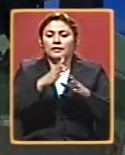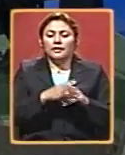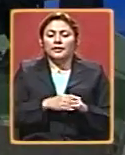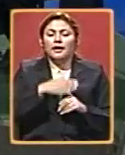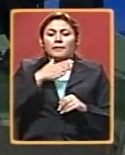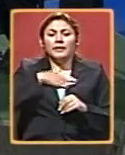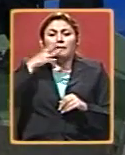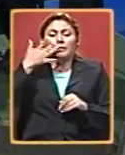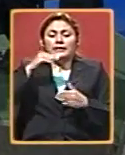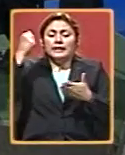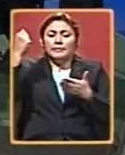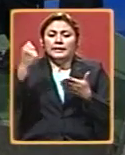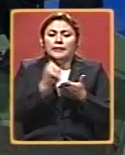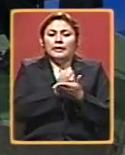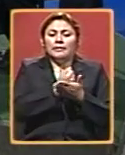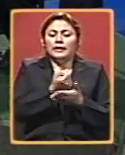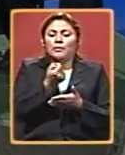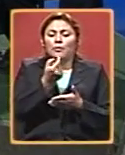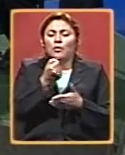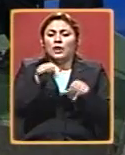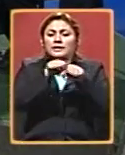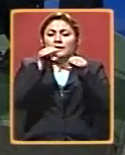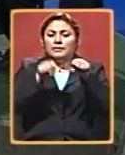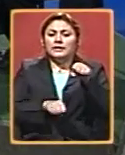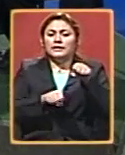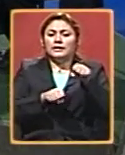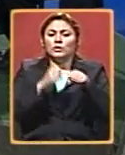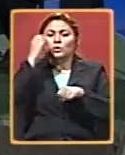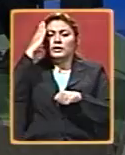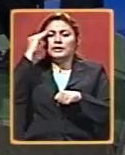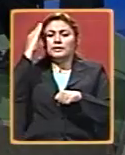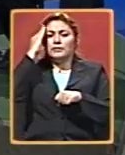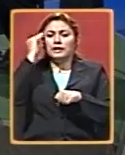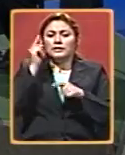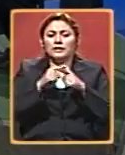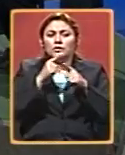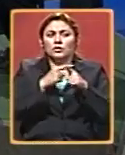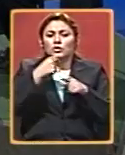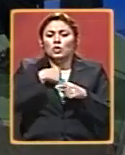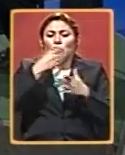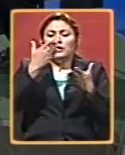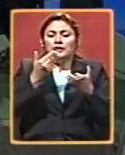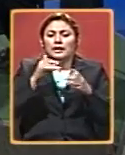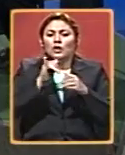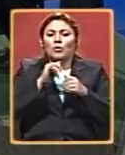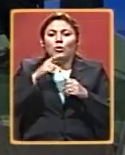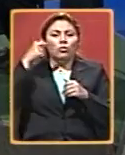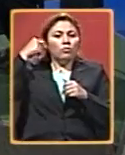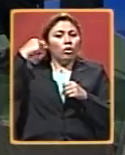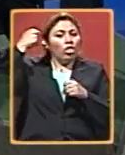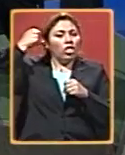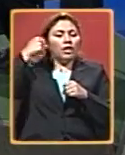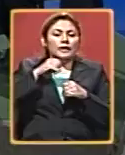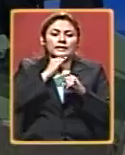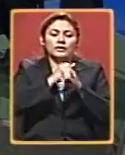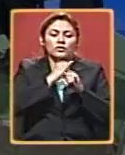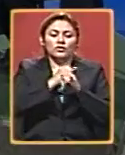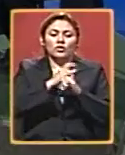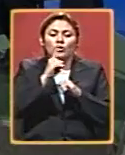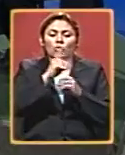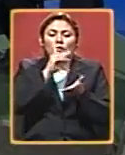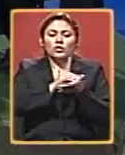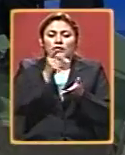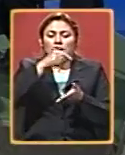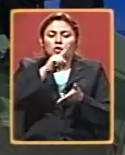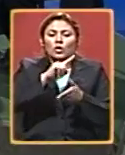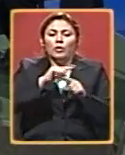que lamentablemente lo que hay es muy poca sistematización de estas experiencias. Y entonces aquí yo sí quisiera hacer como un jalón de orejas como a la institución, no a los doctores